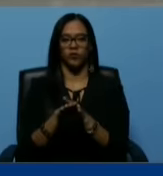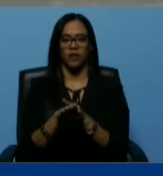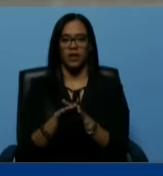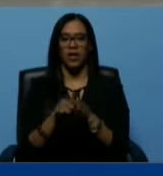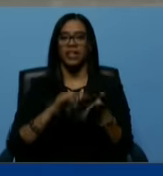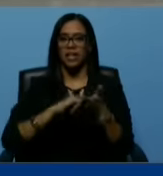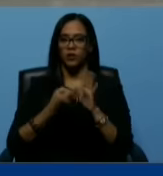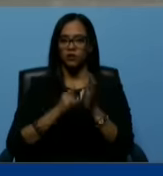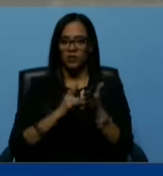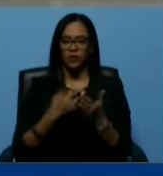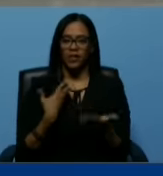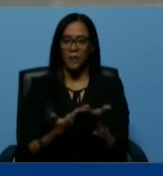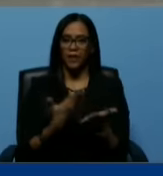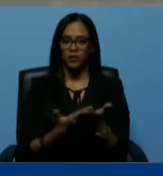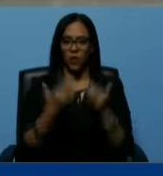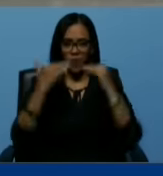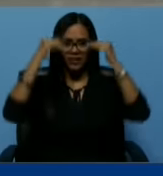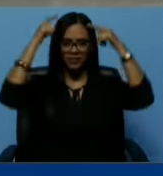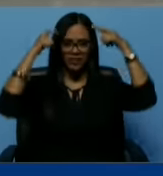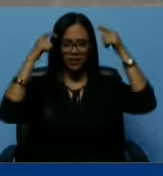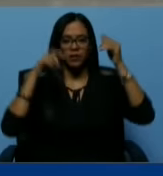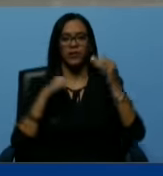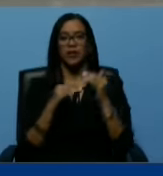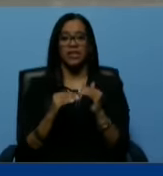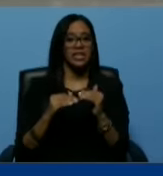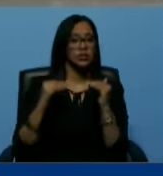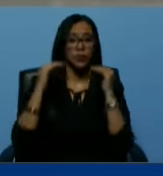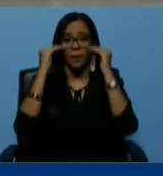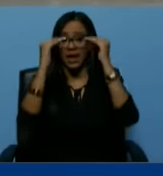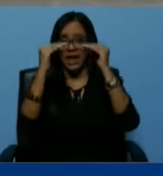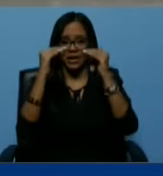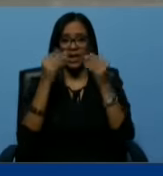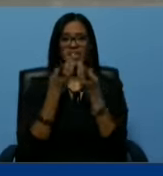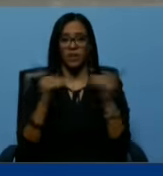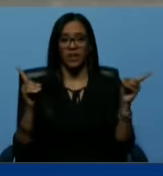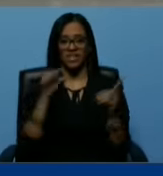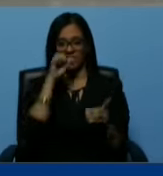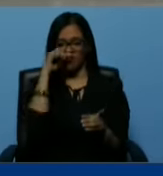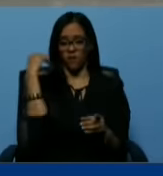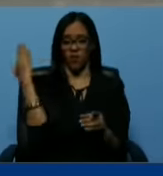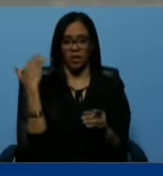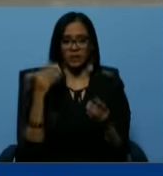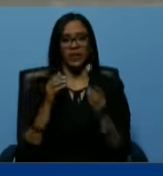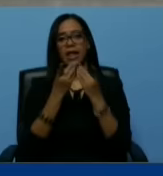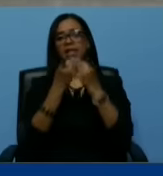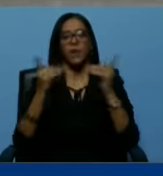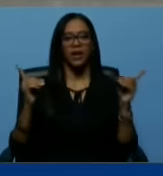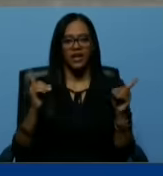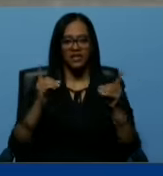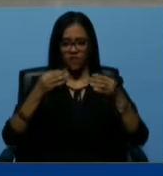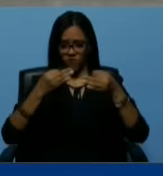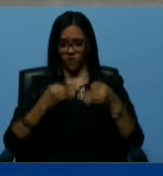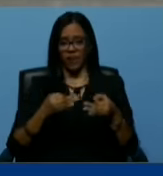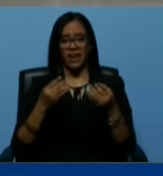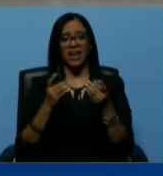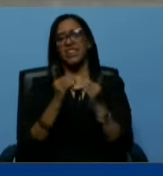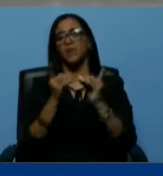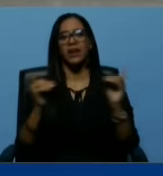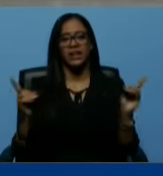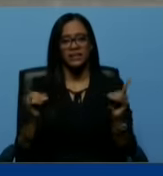Chávez de superar la democracia burguesa, la democracia formal, la democracia de minorías,